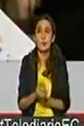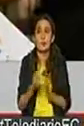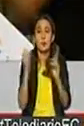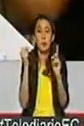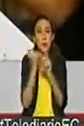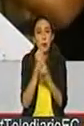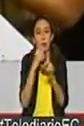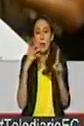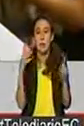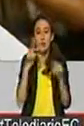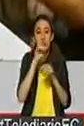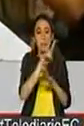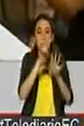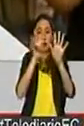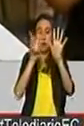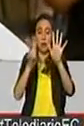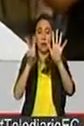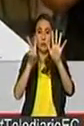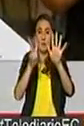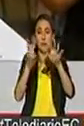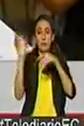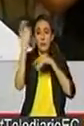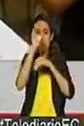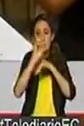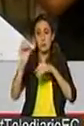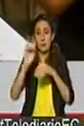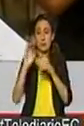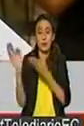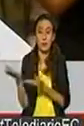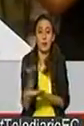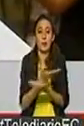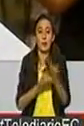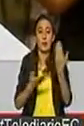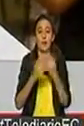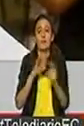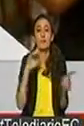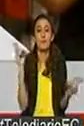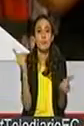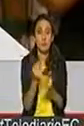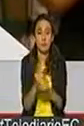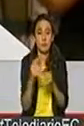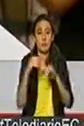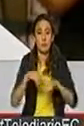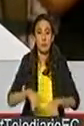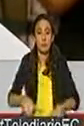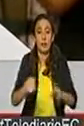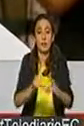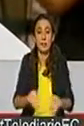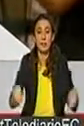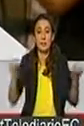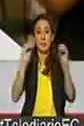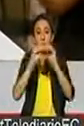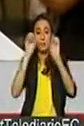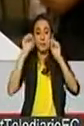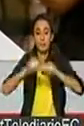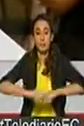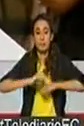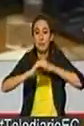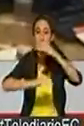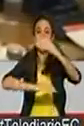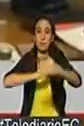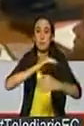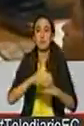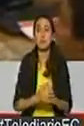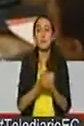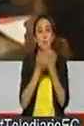un 27% de los usuarios de telefonía móvil, son efectivamente no los que menos tienen, sino los que pueden asumir un plan mensual.